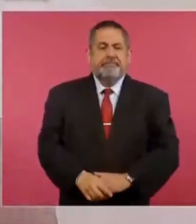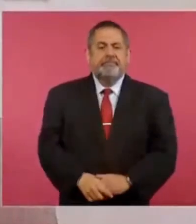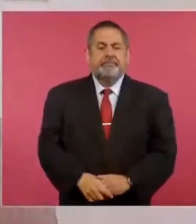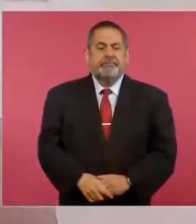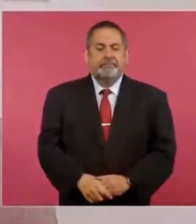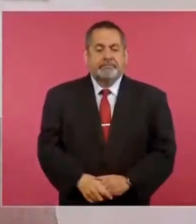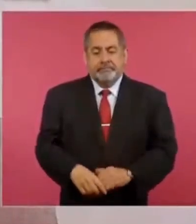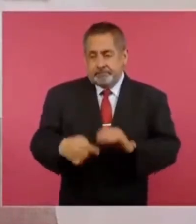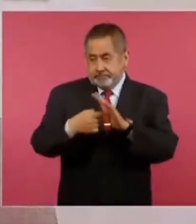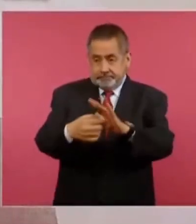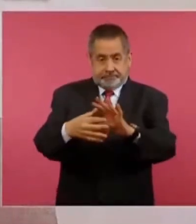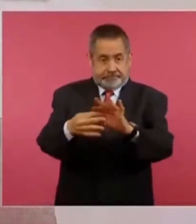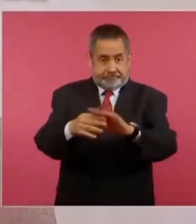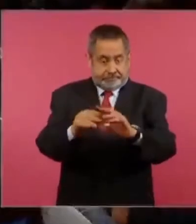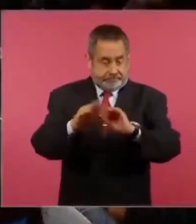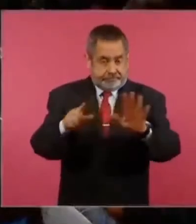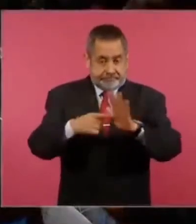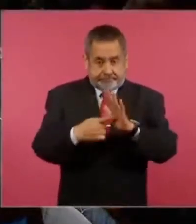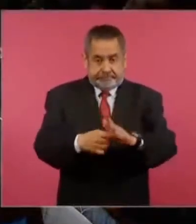Y eso,